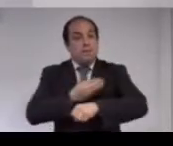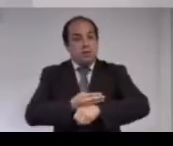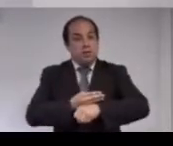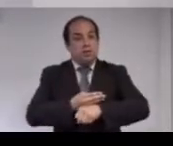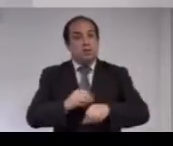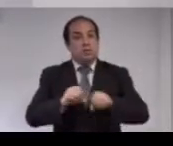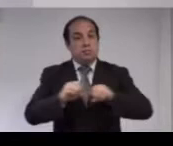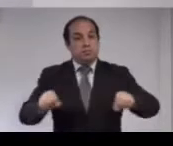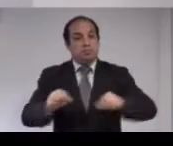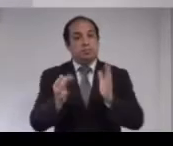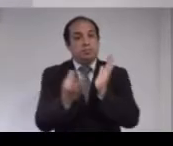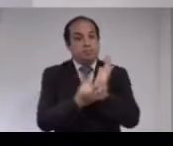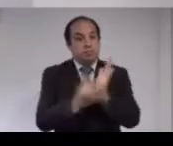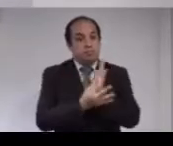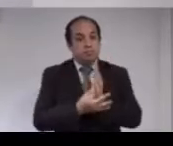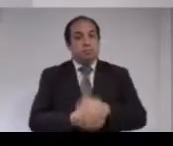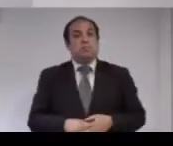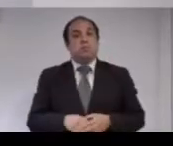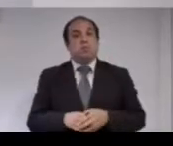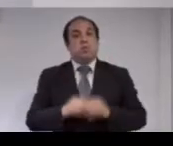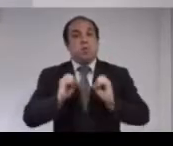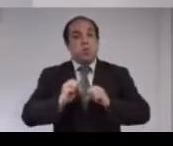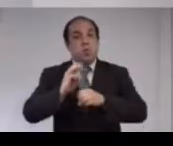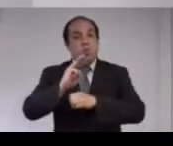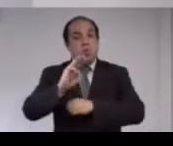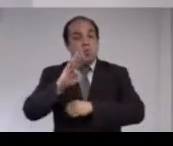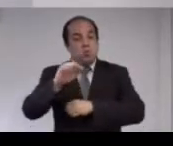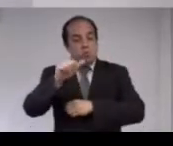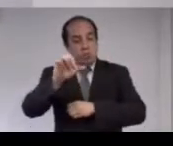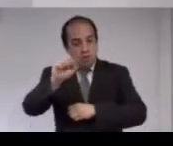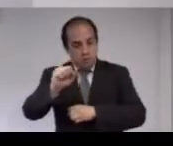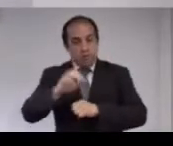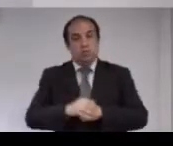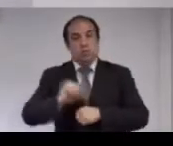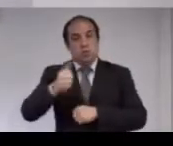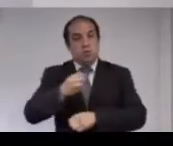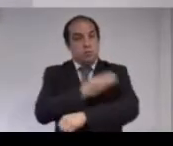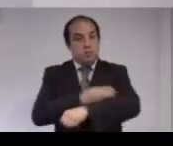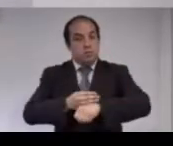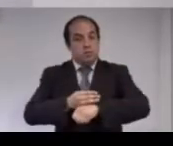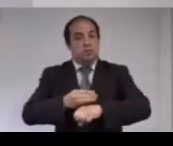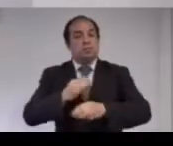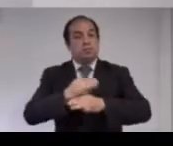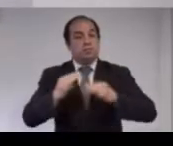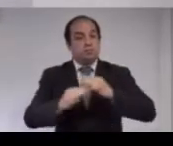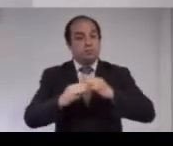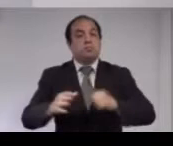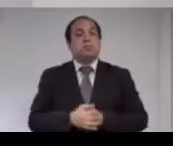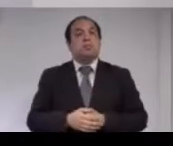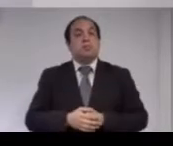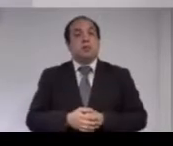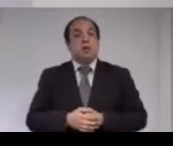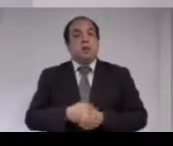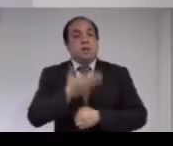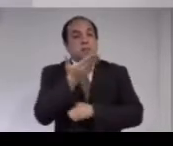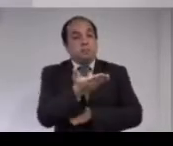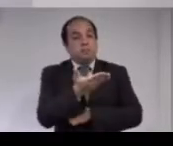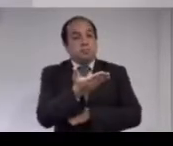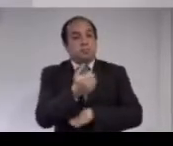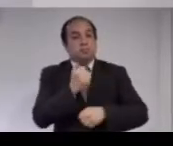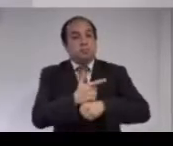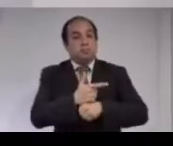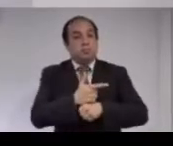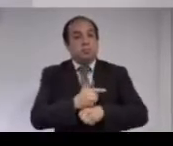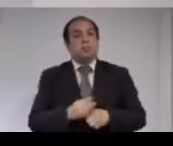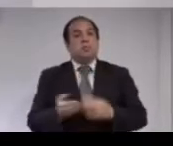varillas, tubos, martillos y bombas molotov, entre otros objetos, fueron encauzados por la policía capitalina al exterior de la